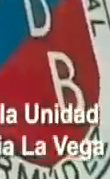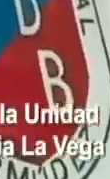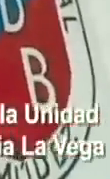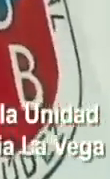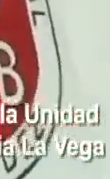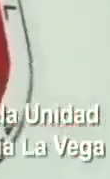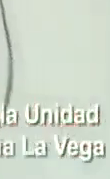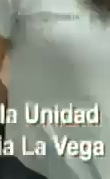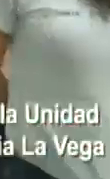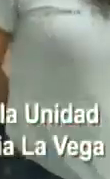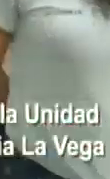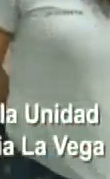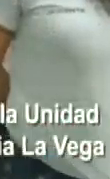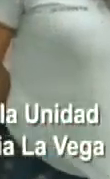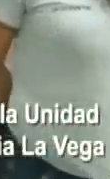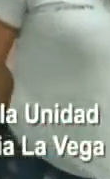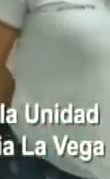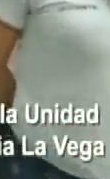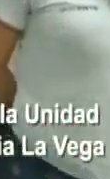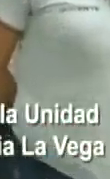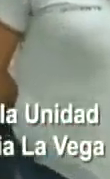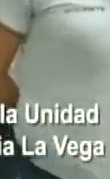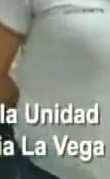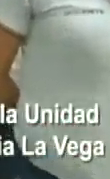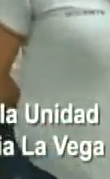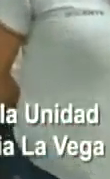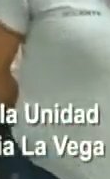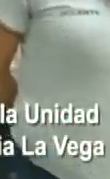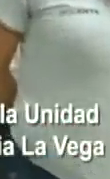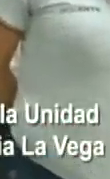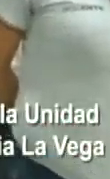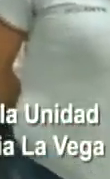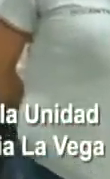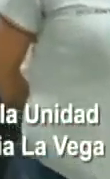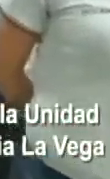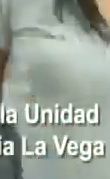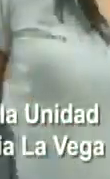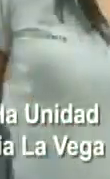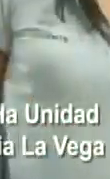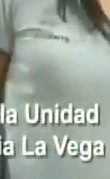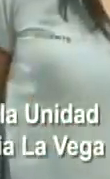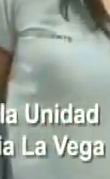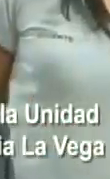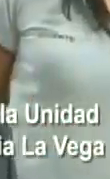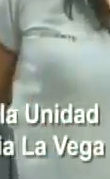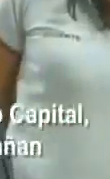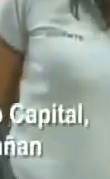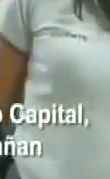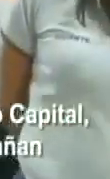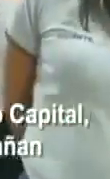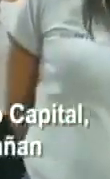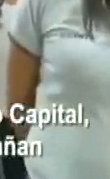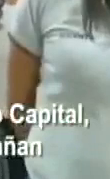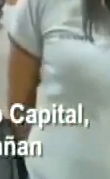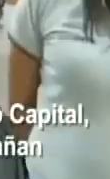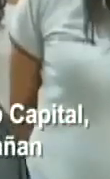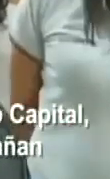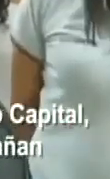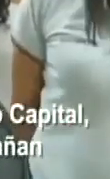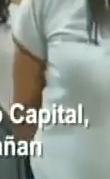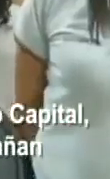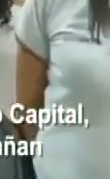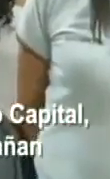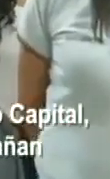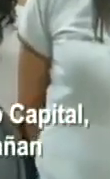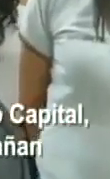Mi nombre es Zulay Marquina, directora de la Unidad Educativa Distrital Bermúdez, en la parroquia La Vega, institución adscrita a